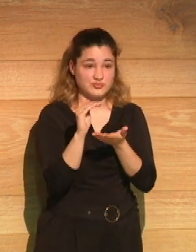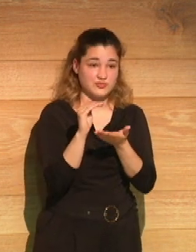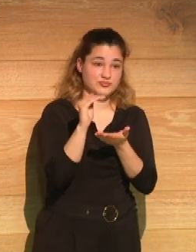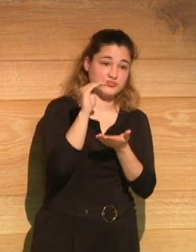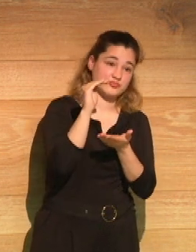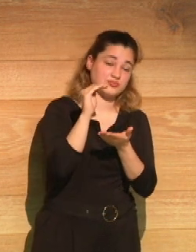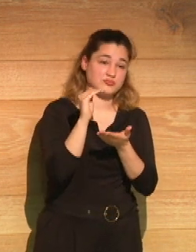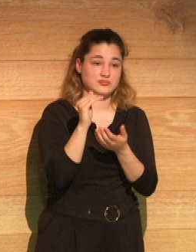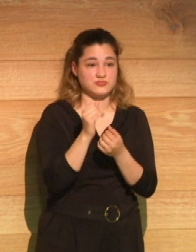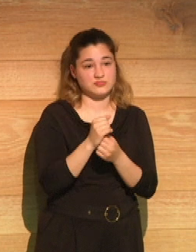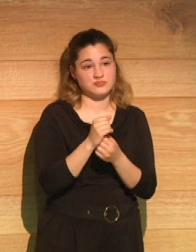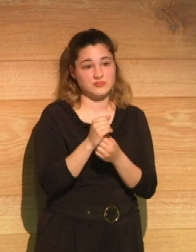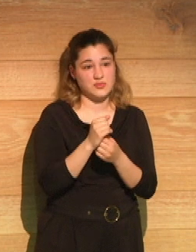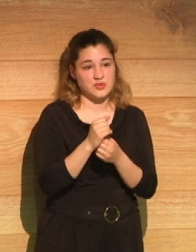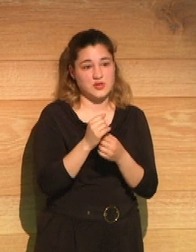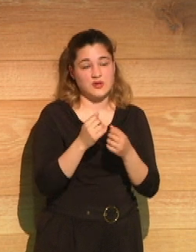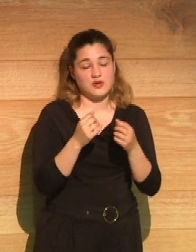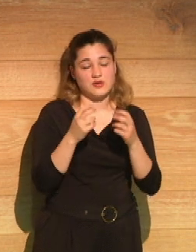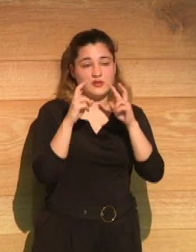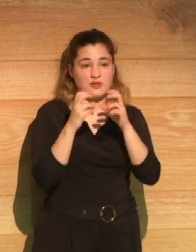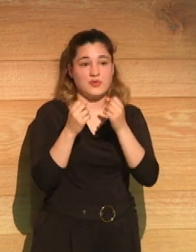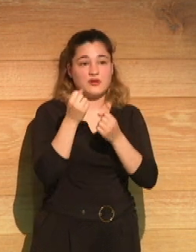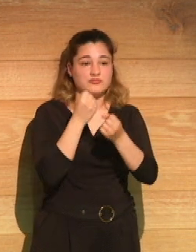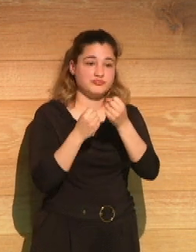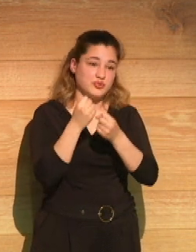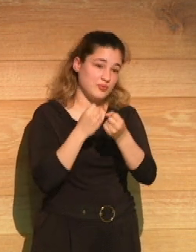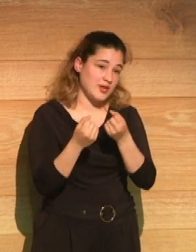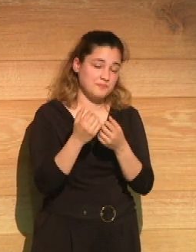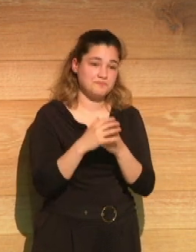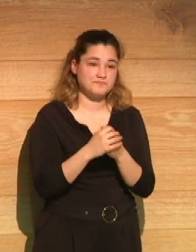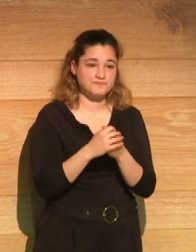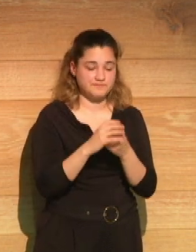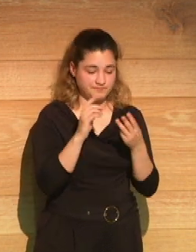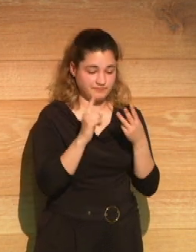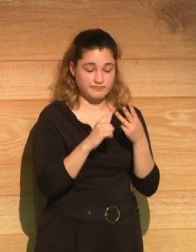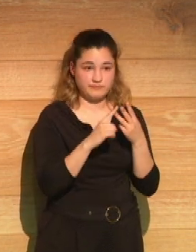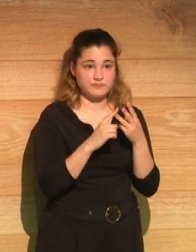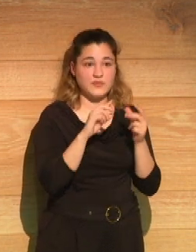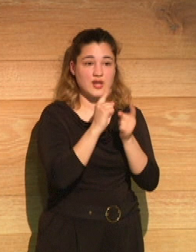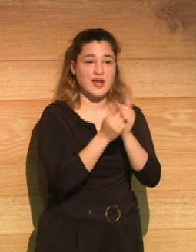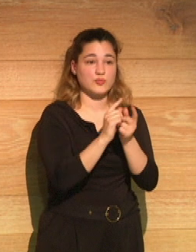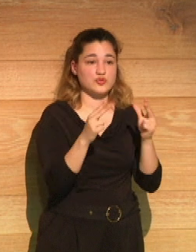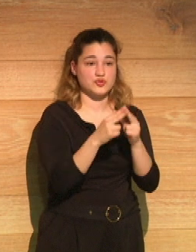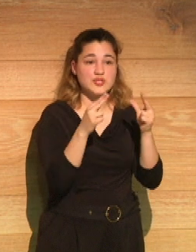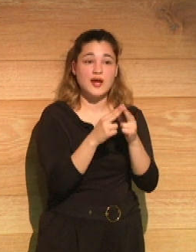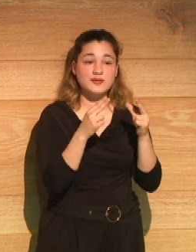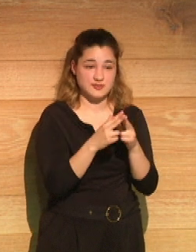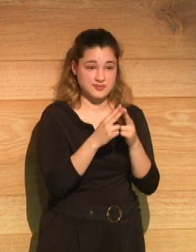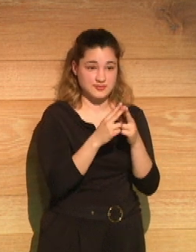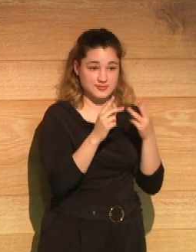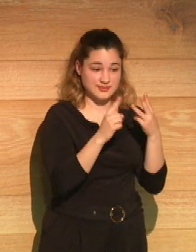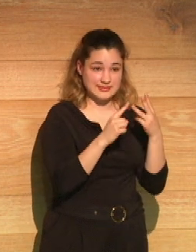variaciones en los apoyos financieros públicos y privados, contribuciones, etc. Luego tenemos los cambios sociales. Y los cambios